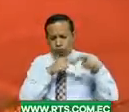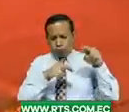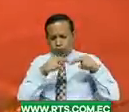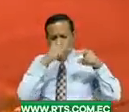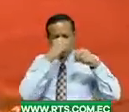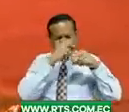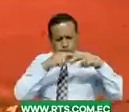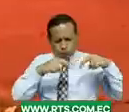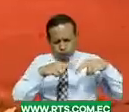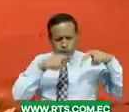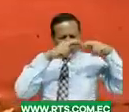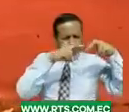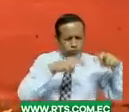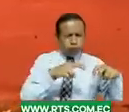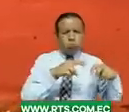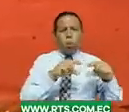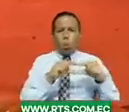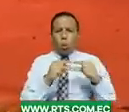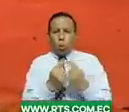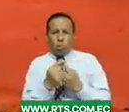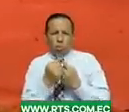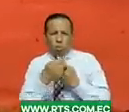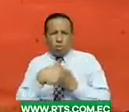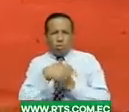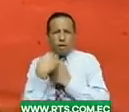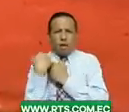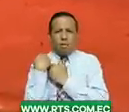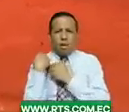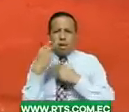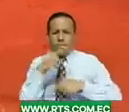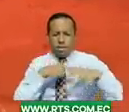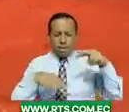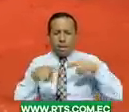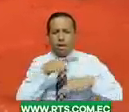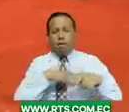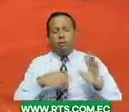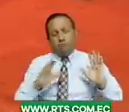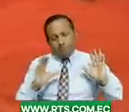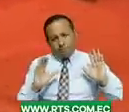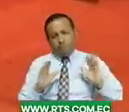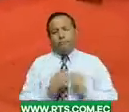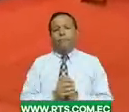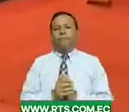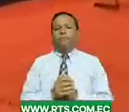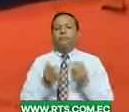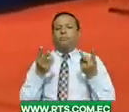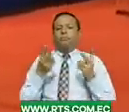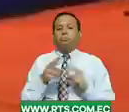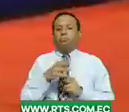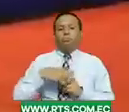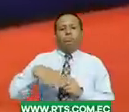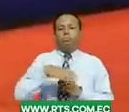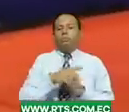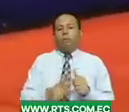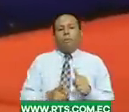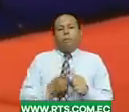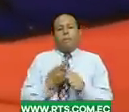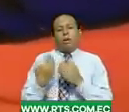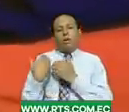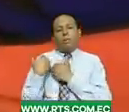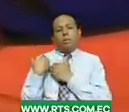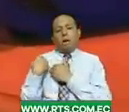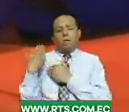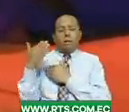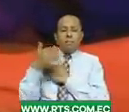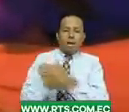y el servicio preventivo, que son los primeros de la Policía Nacional en llegar al lugar. El adulto mayor está